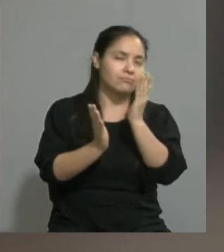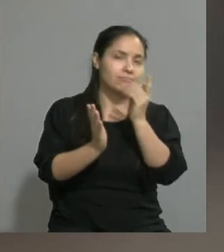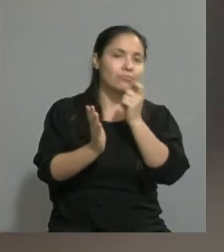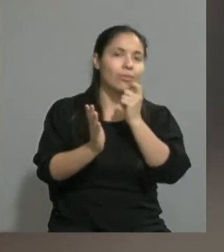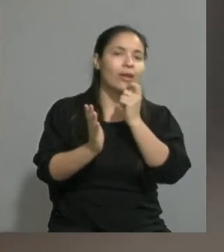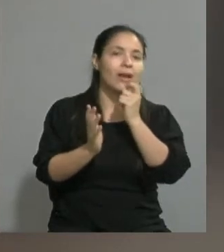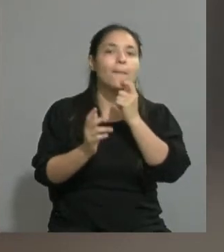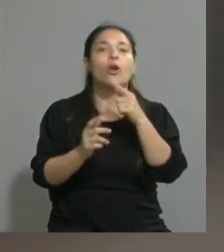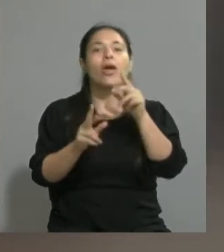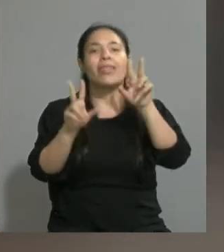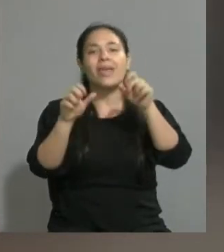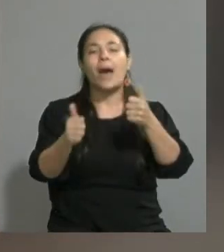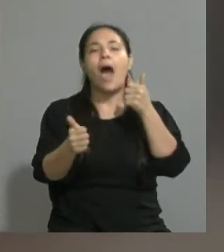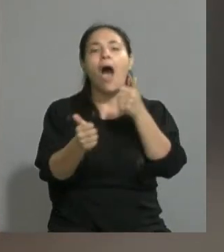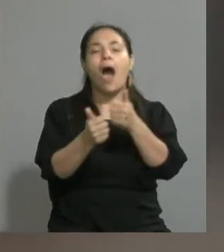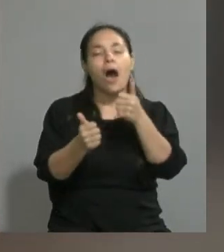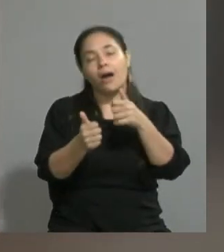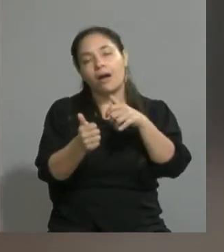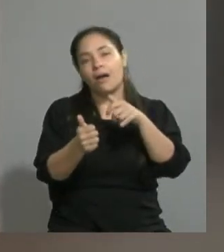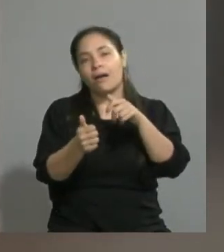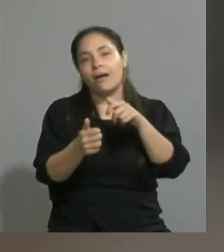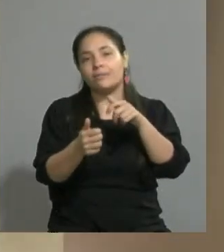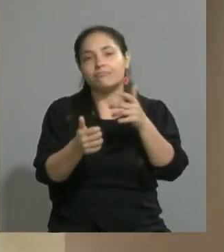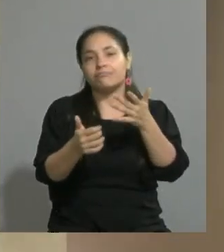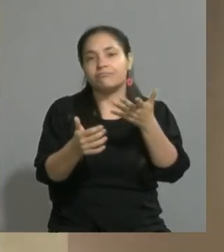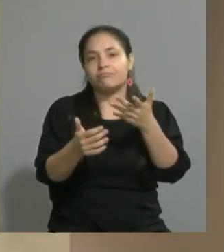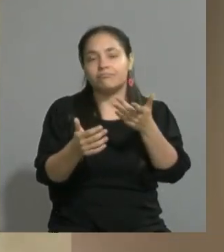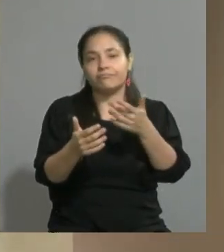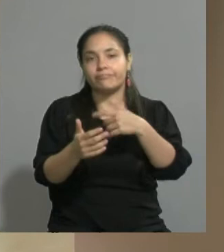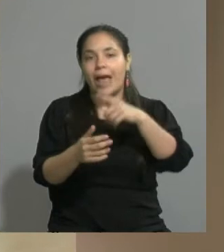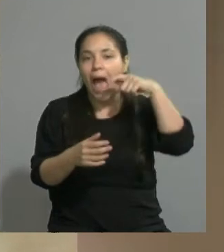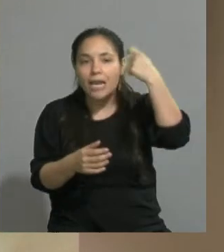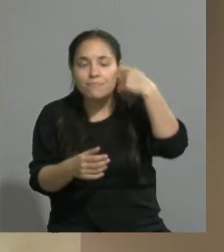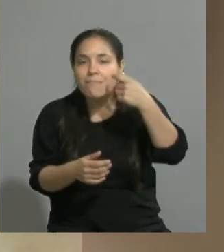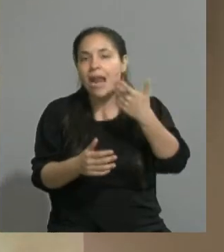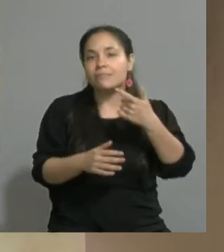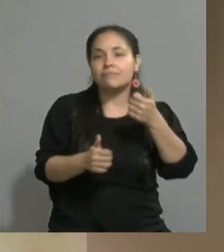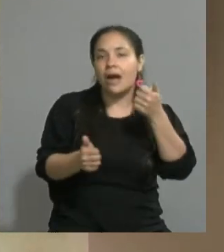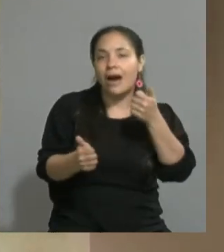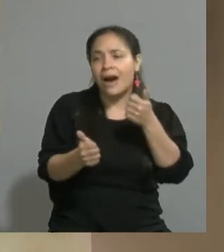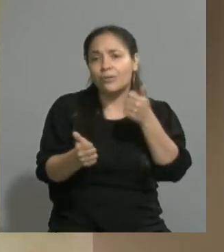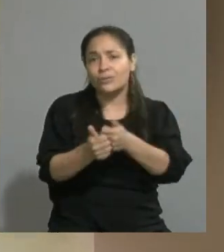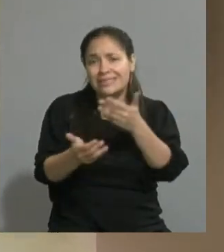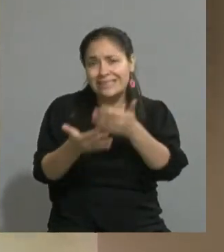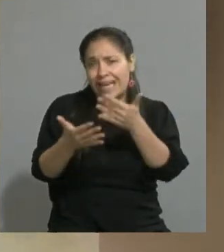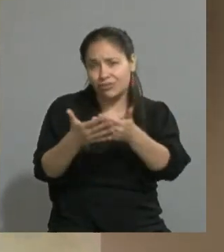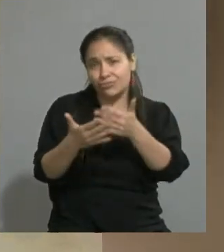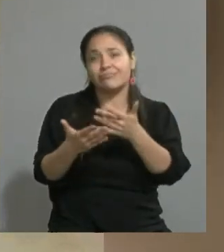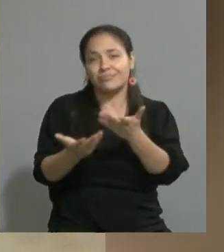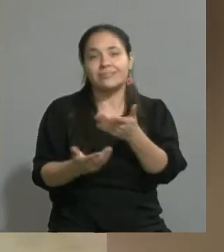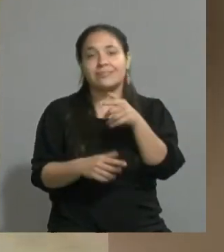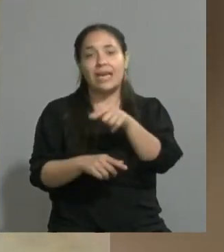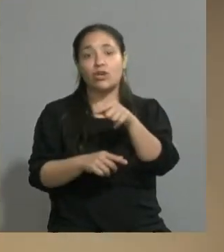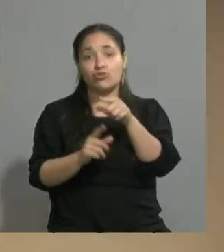la zoofilia. Me acuerdo cuando empezó lo del próbolo, se habló del tema de la zoofilia, y nosotros ingresamos y pretendíamos